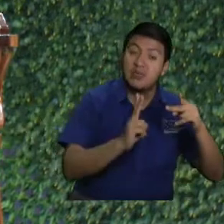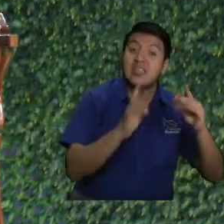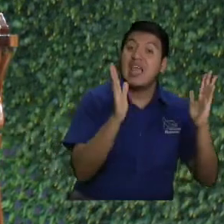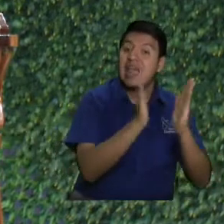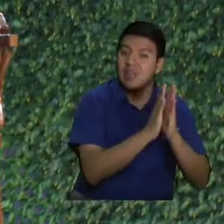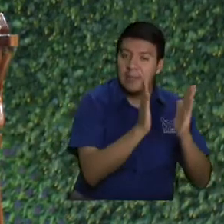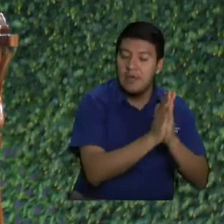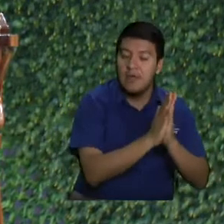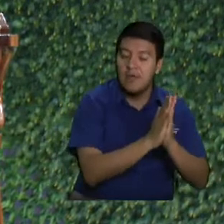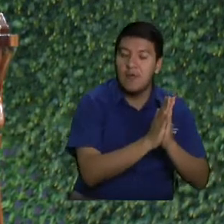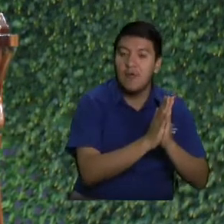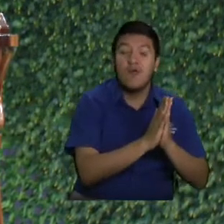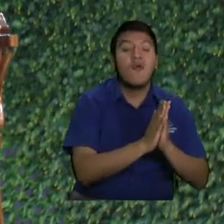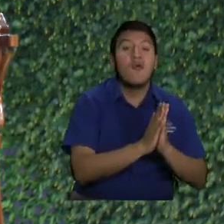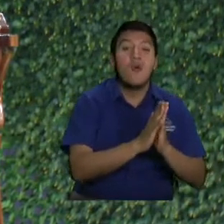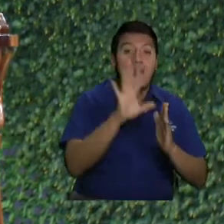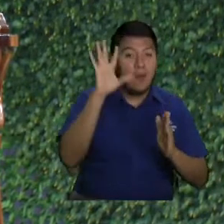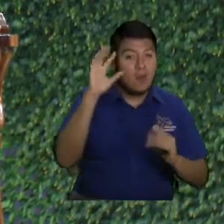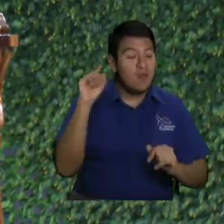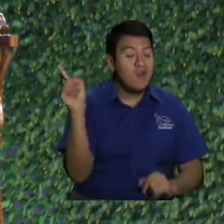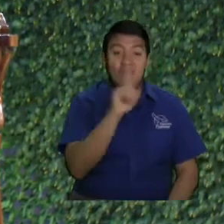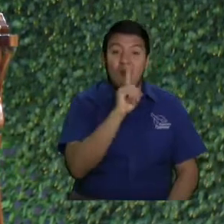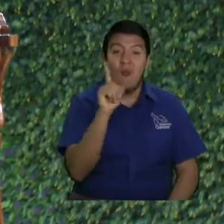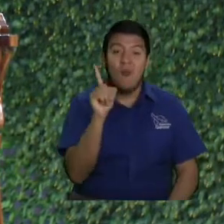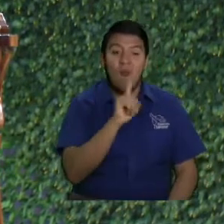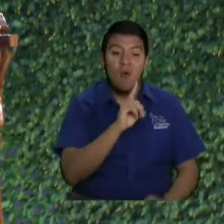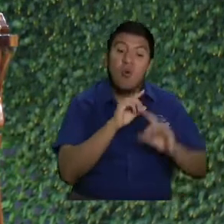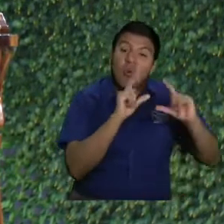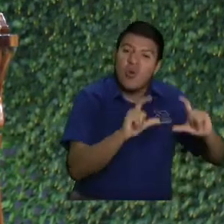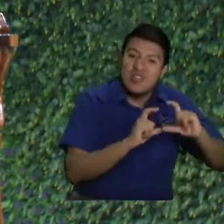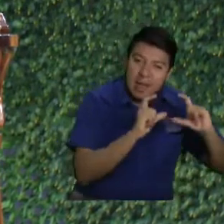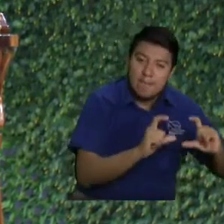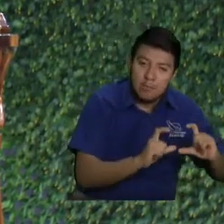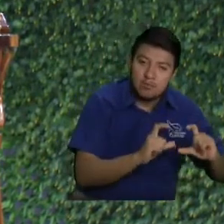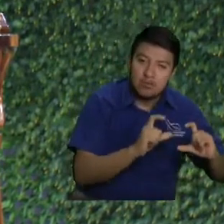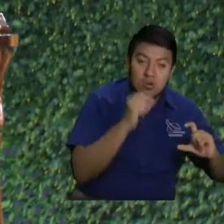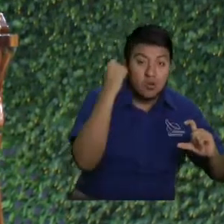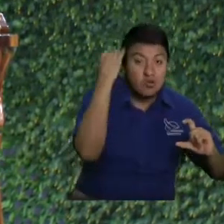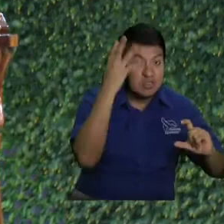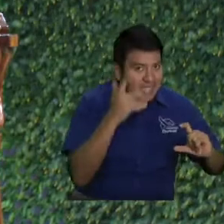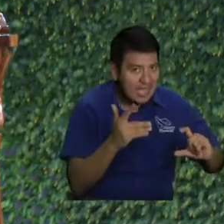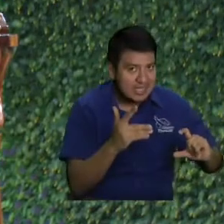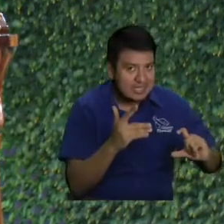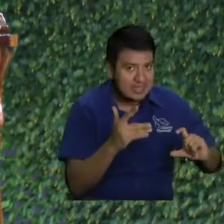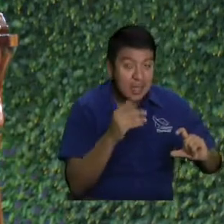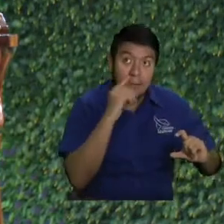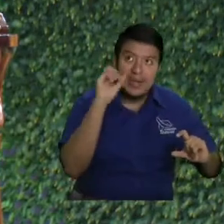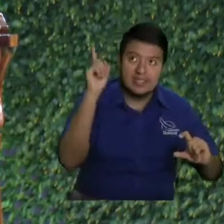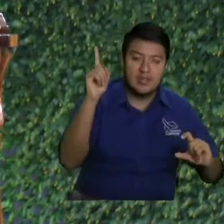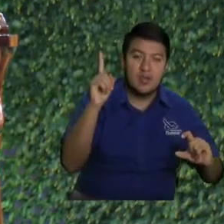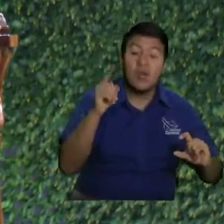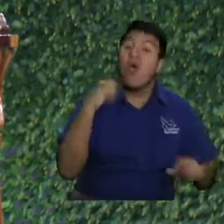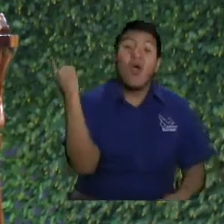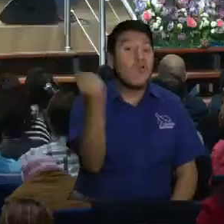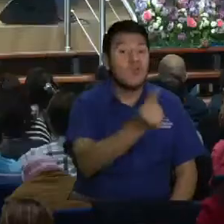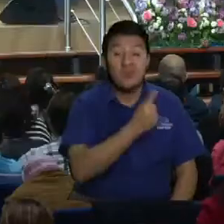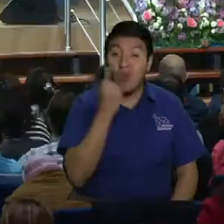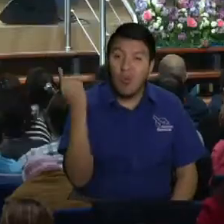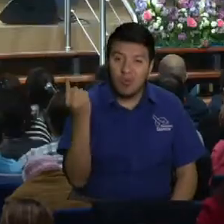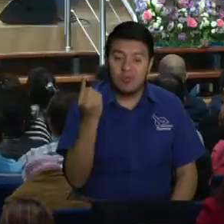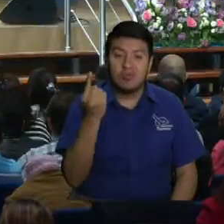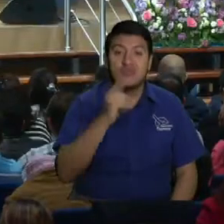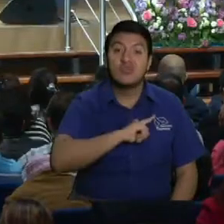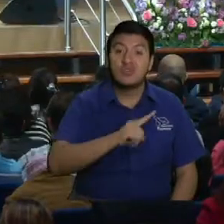en particular, ni uno, ni dos, ni tres, ni ningún día. Eso le tiene que quedar bien claro a usted. Nosotros no guardamos días. Incluso en